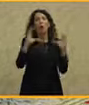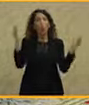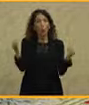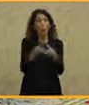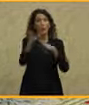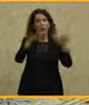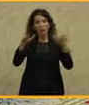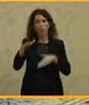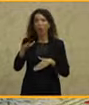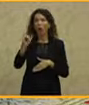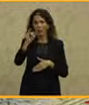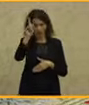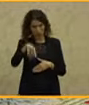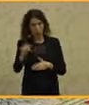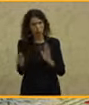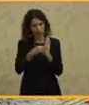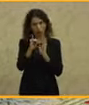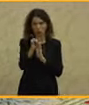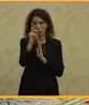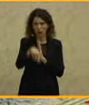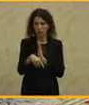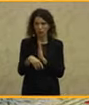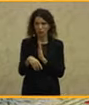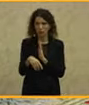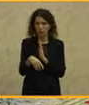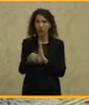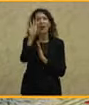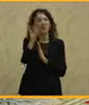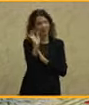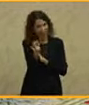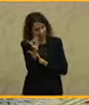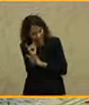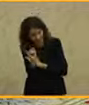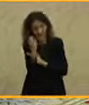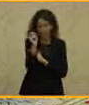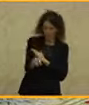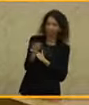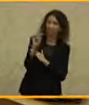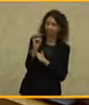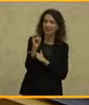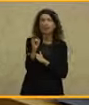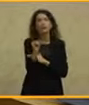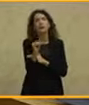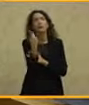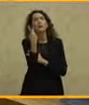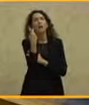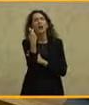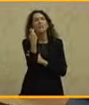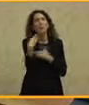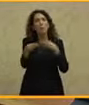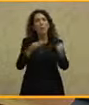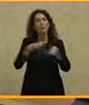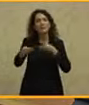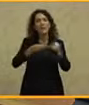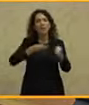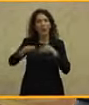falta. No, también. Está. ¿Ah, sí? Está, también está. Sí. Lo que falta es el material,